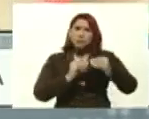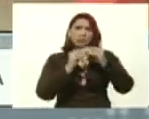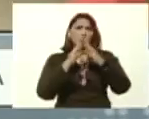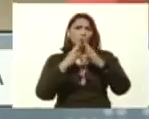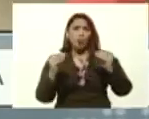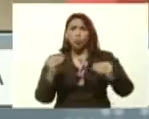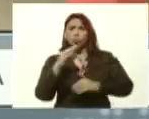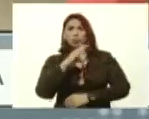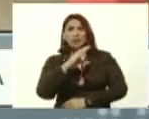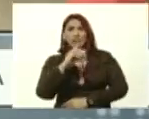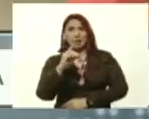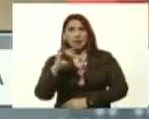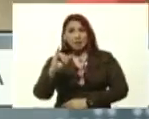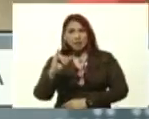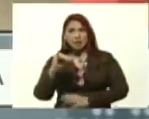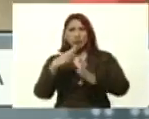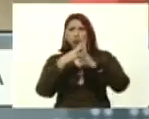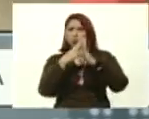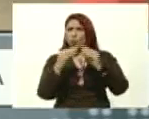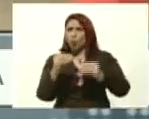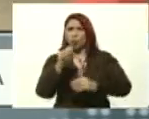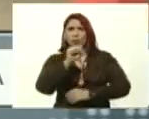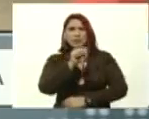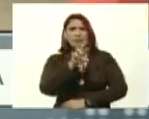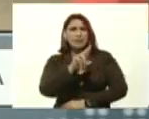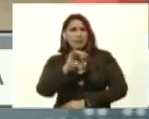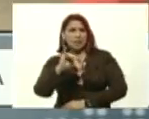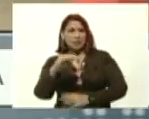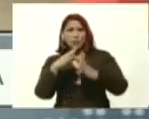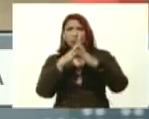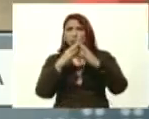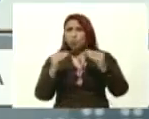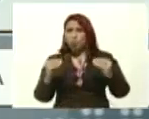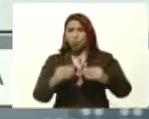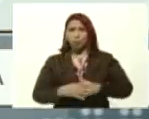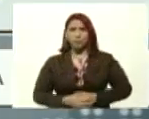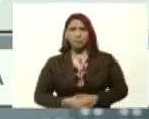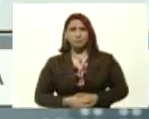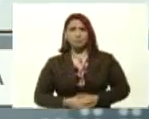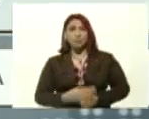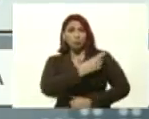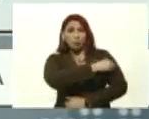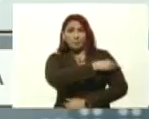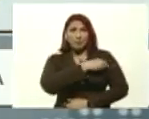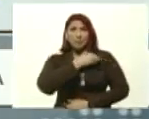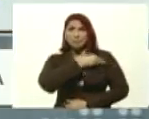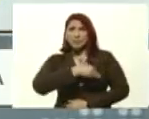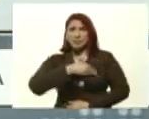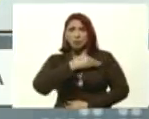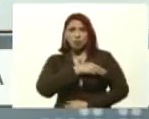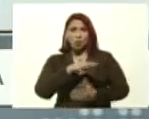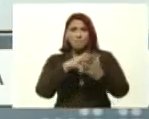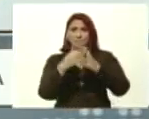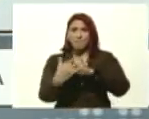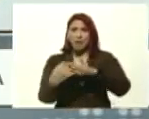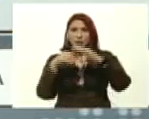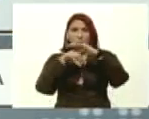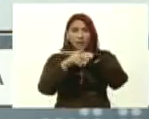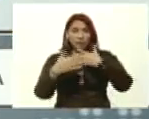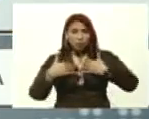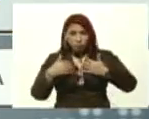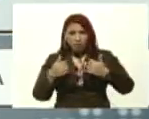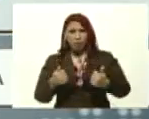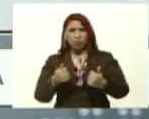CDI. Todos los SRI, todos los CAP, la misión Barrio Adentro, salud, que ha